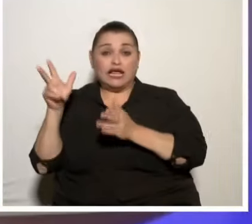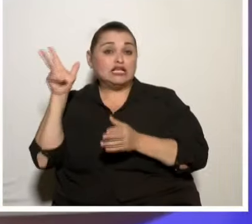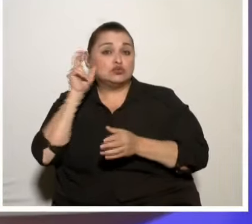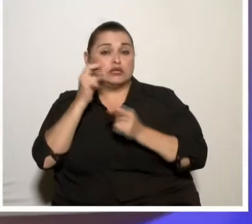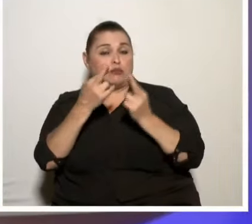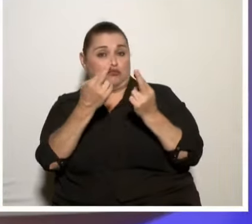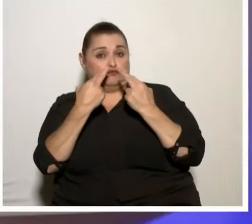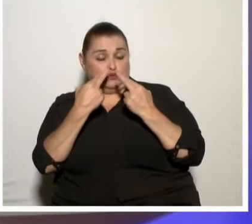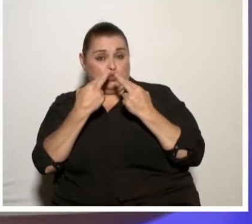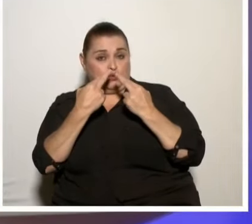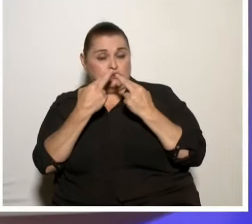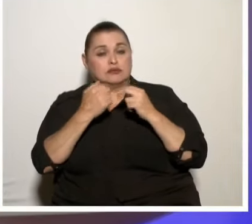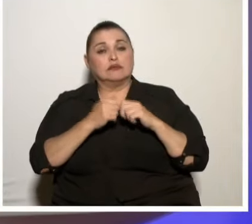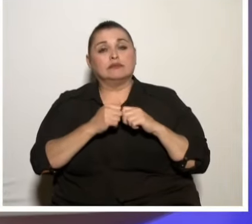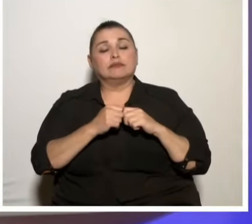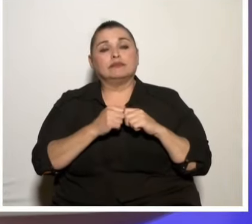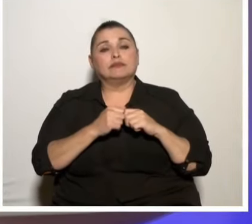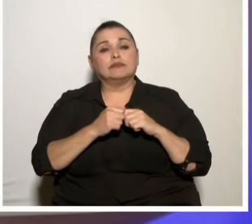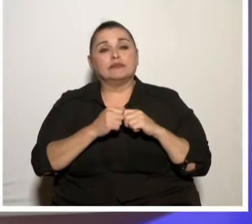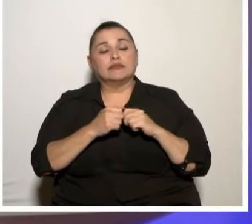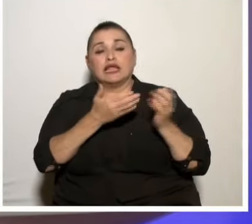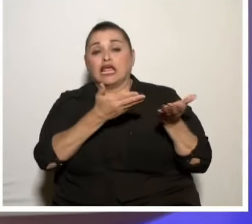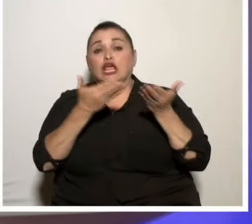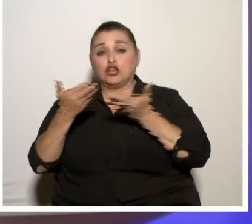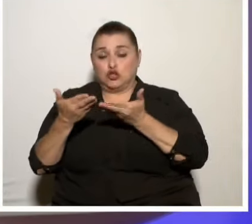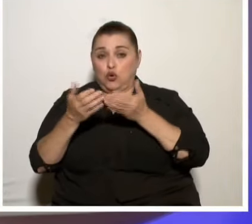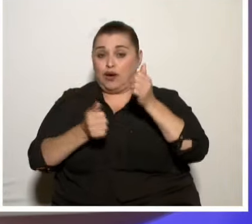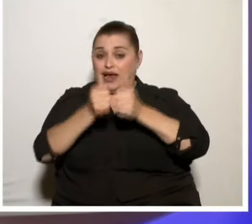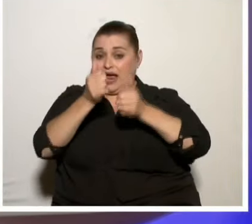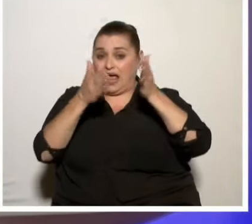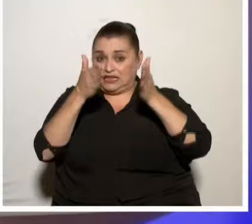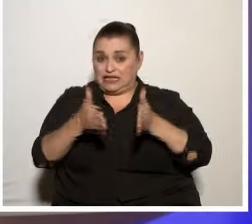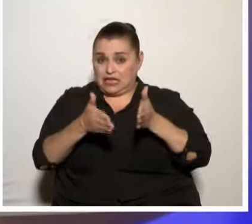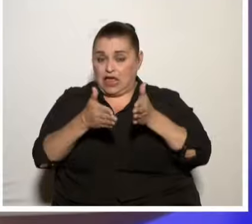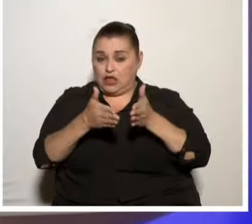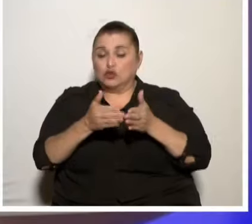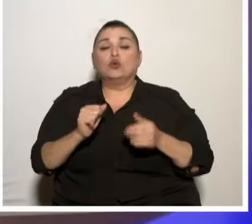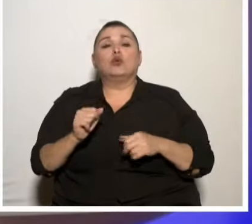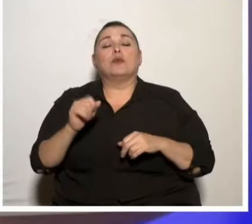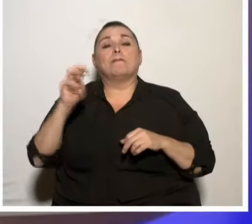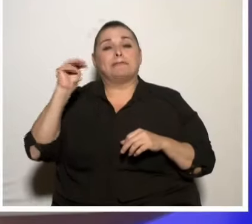escuchamos ahora la respuesta que dio el candidato Martín Chinchilla.